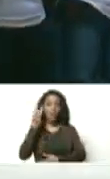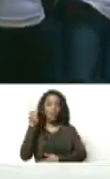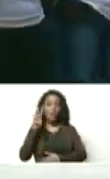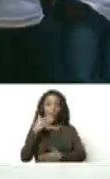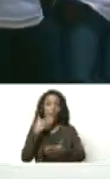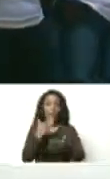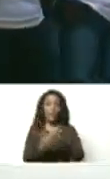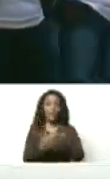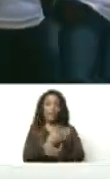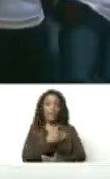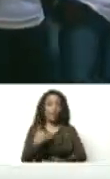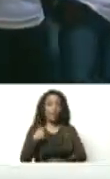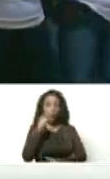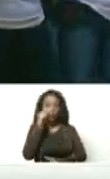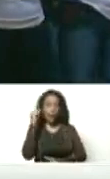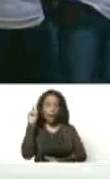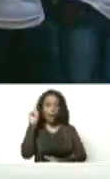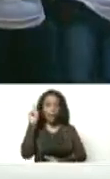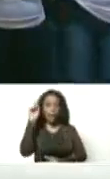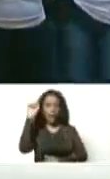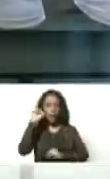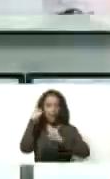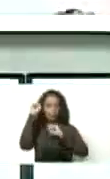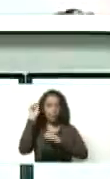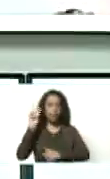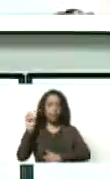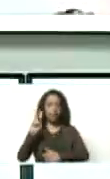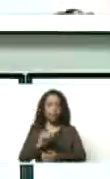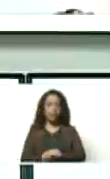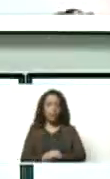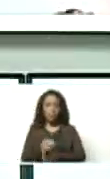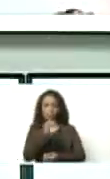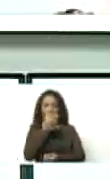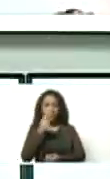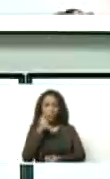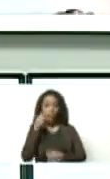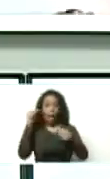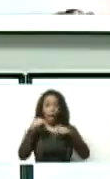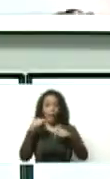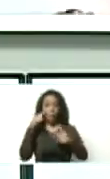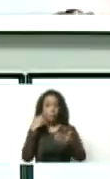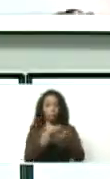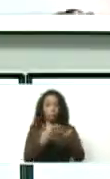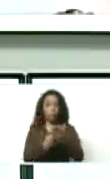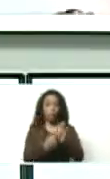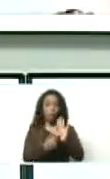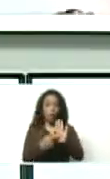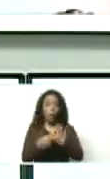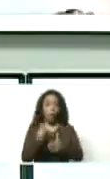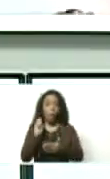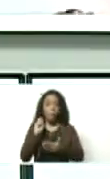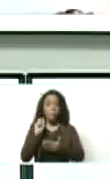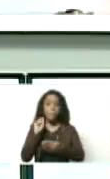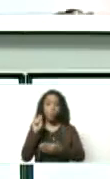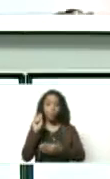gracias queridos y queridas allá en el Valle. Excelente, bueno, mire, por aquí me presentan un punto de cuenta.